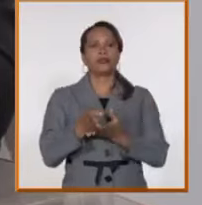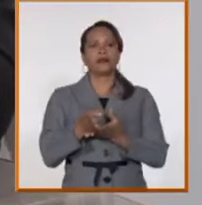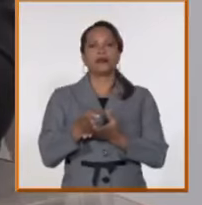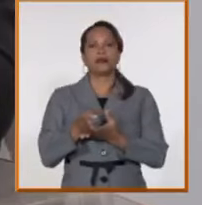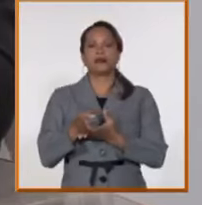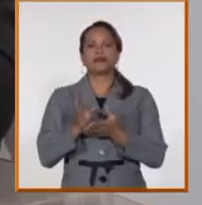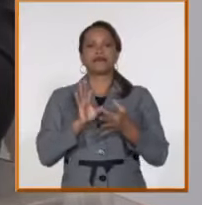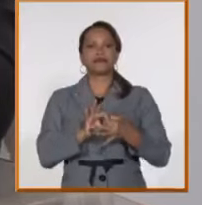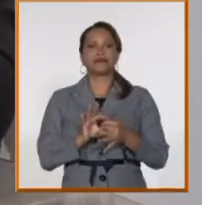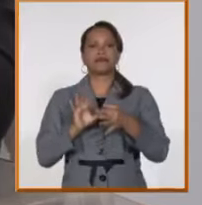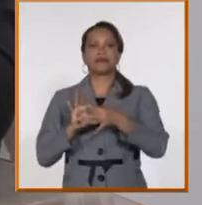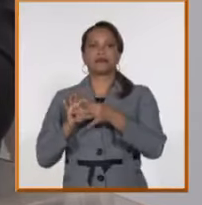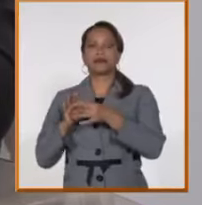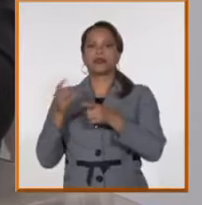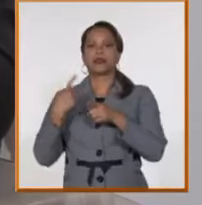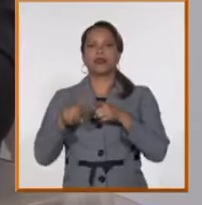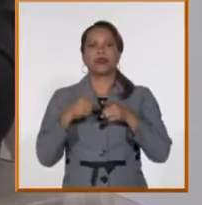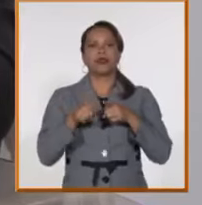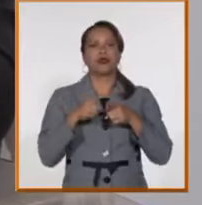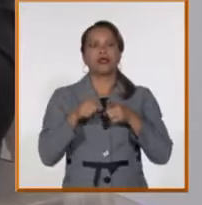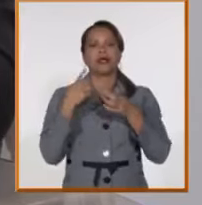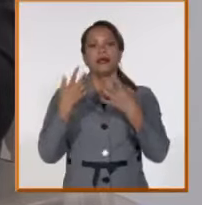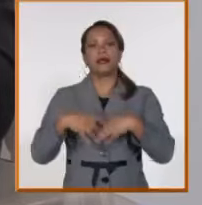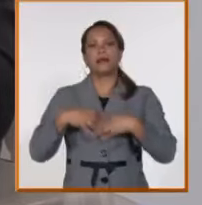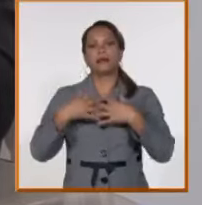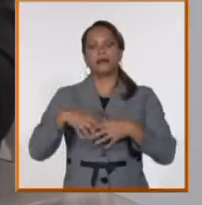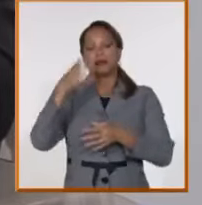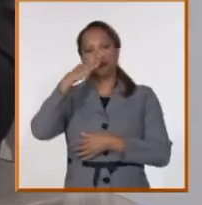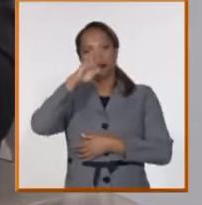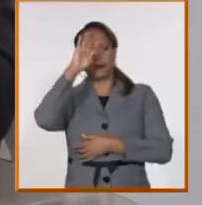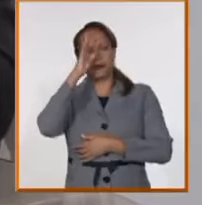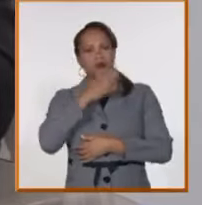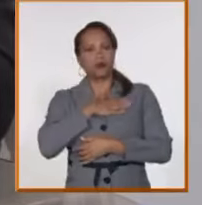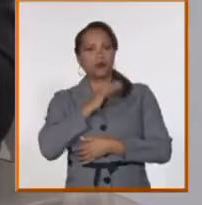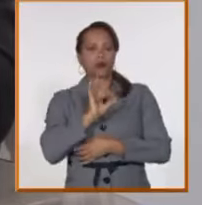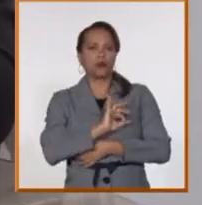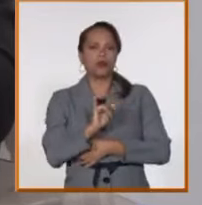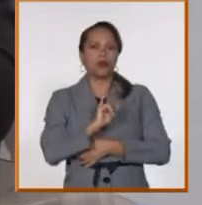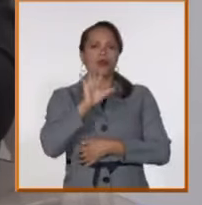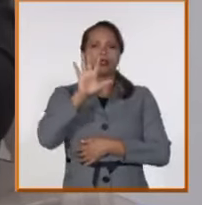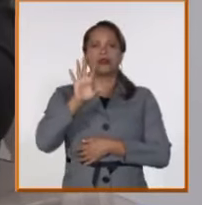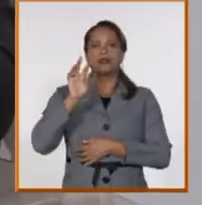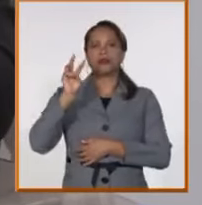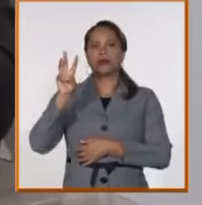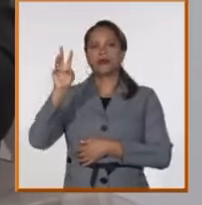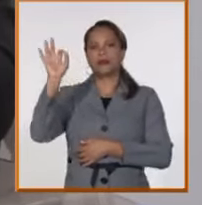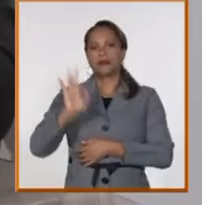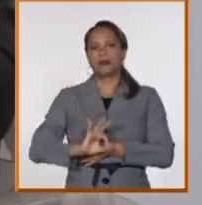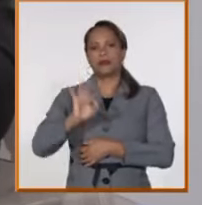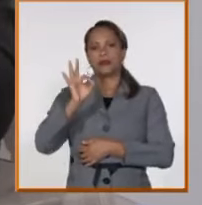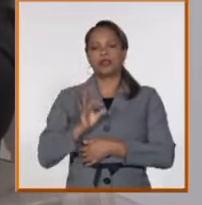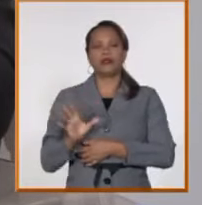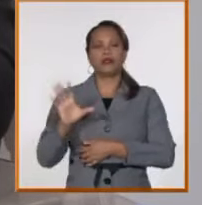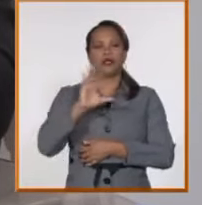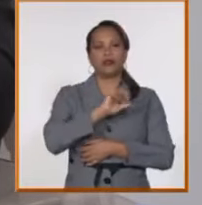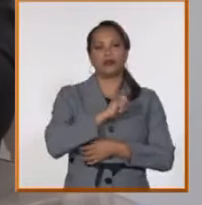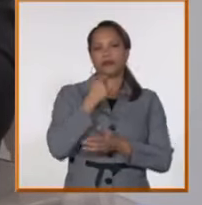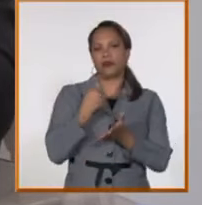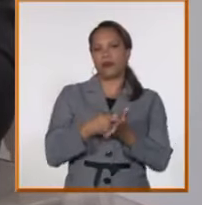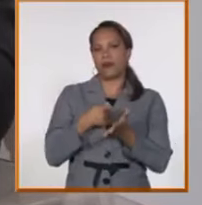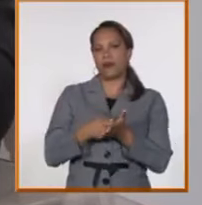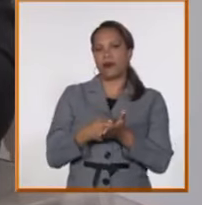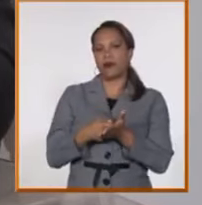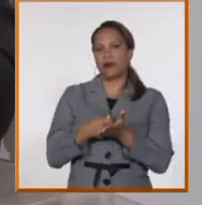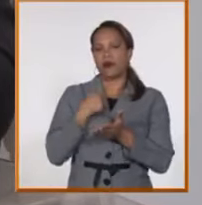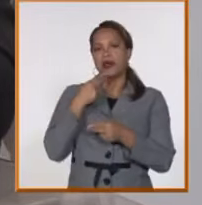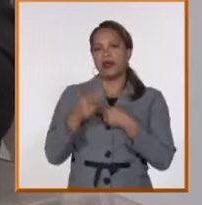encadenamiento con el resto de las Industrias del país del resto del organismo un 53 por de todos los financiamientos que recibimos hacerlo